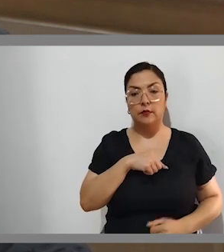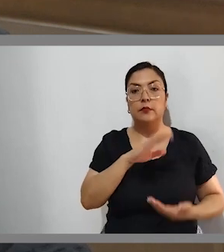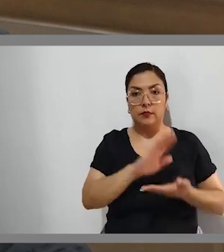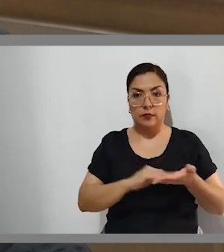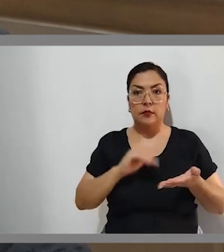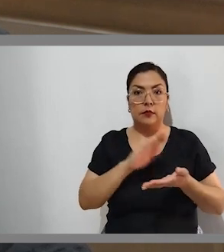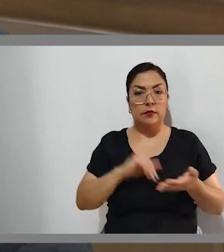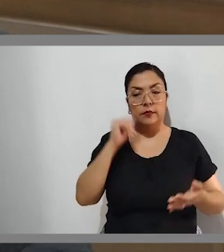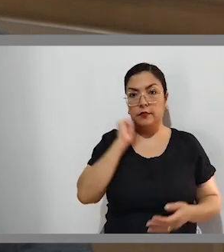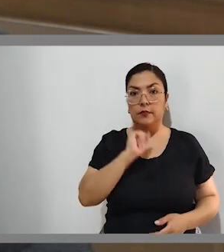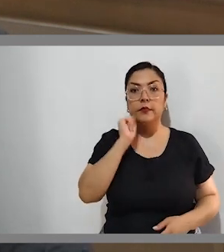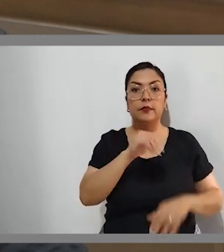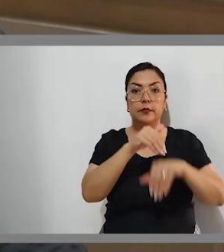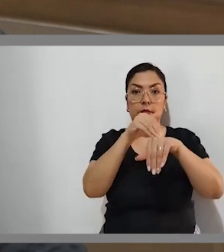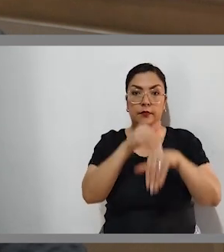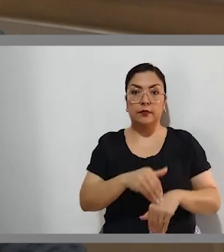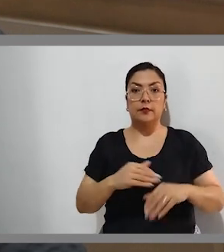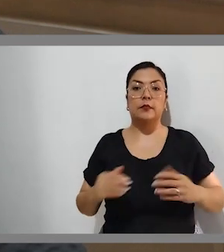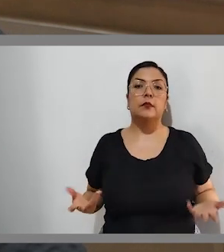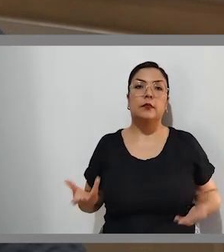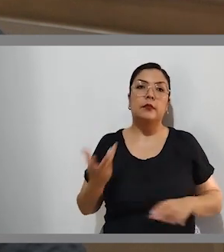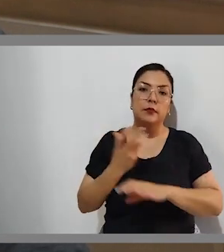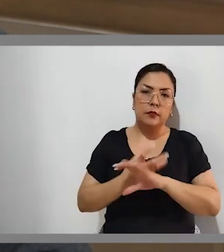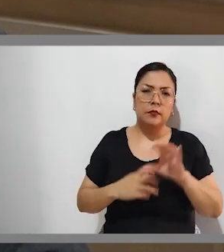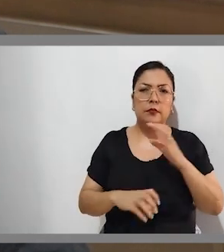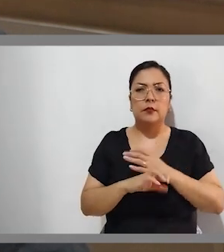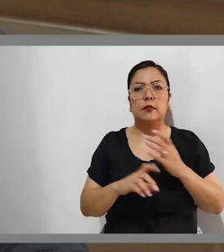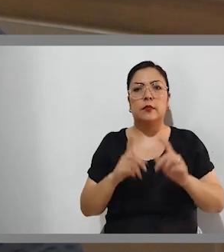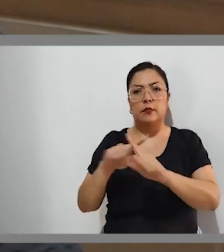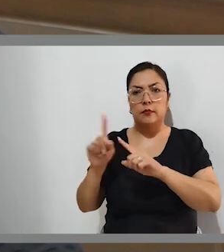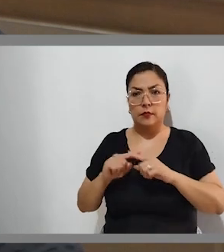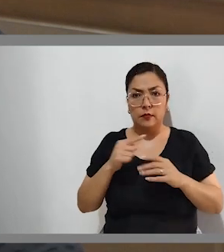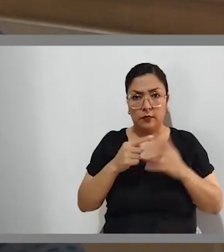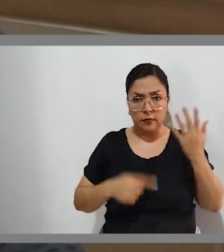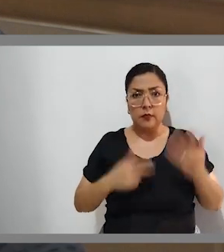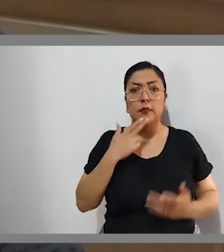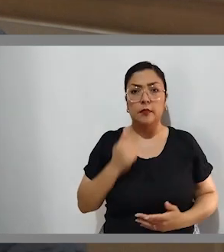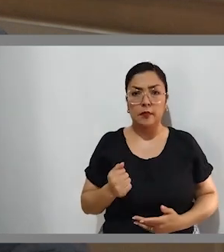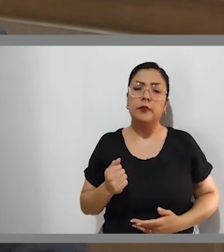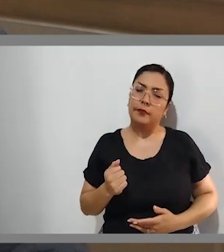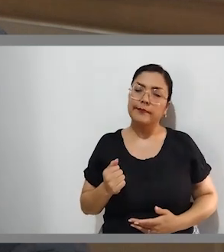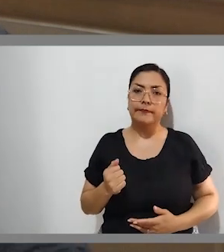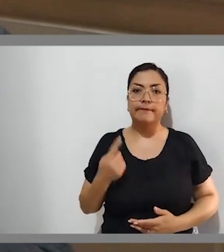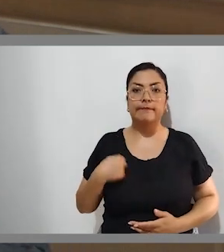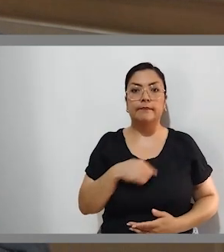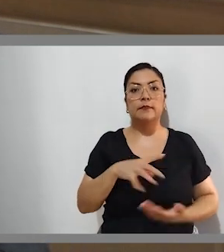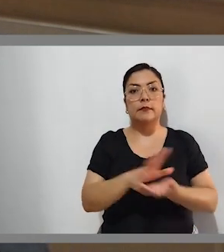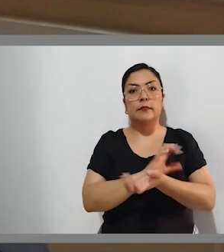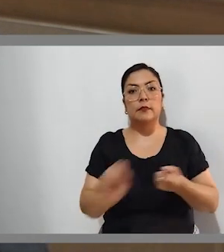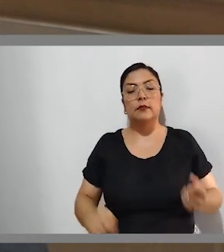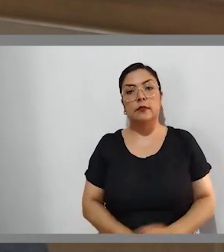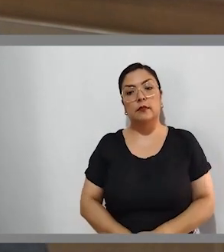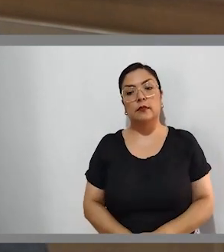con estas actas e incluso con los materiales electorales que se encuentran en mal estado. El reglamento